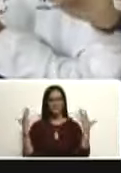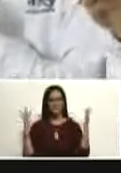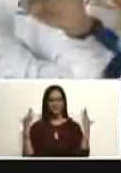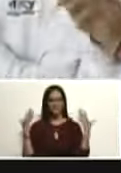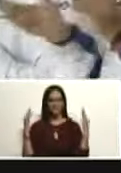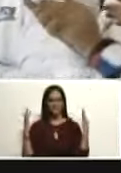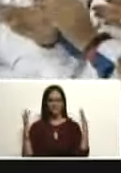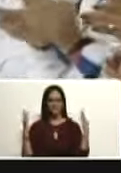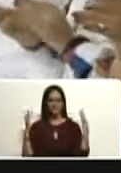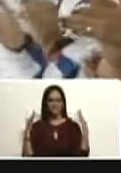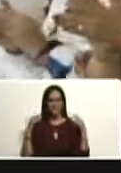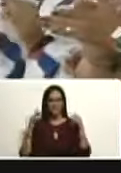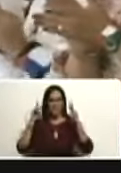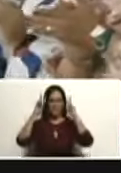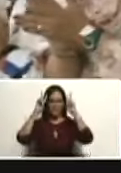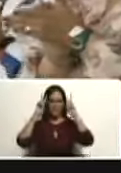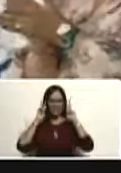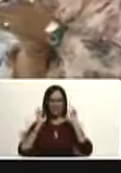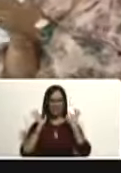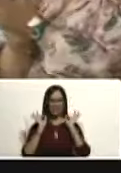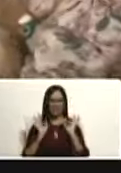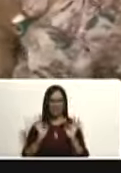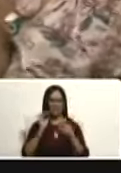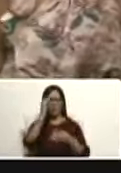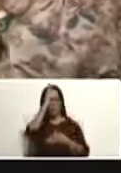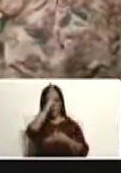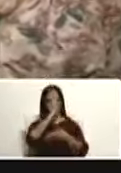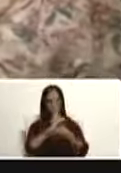de pulcritud, honestidad,